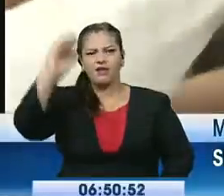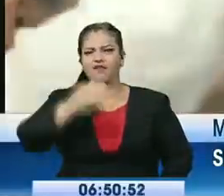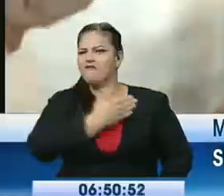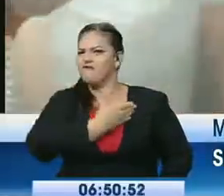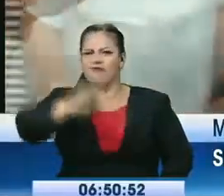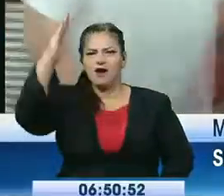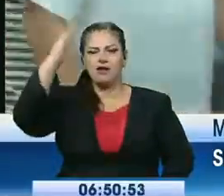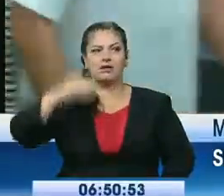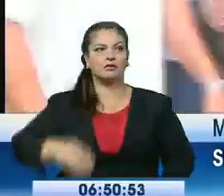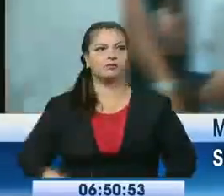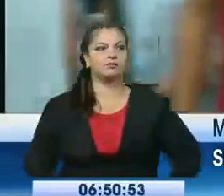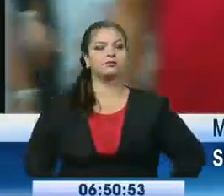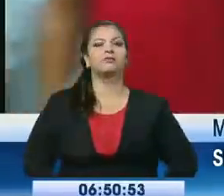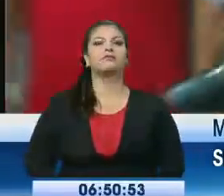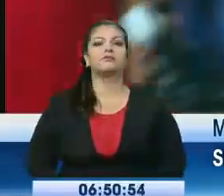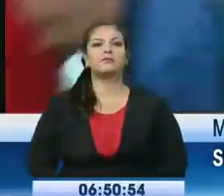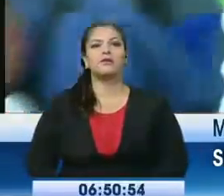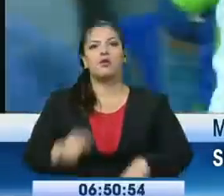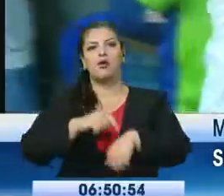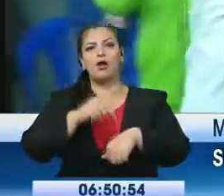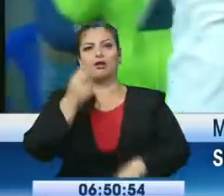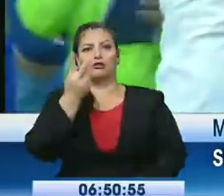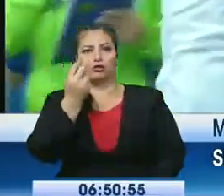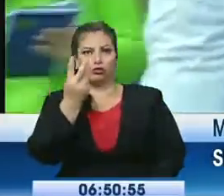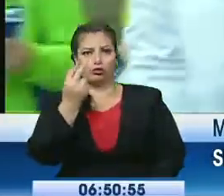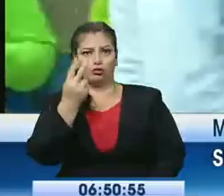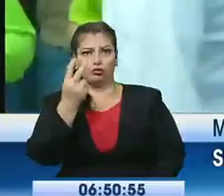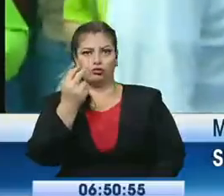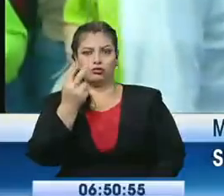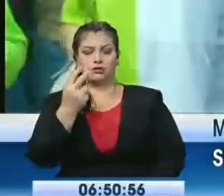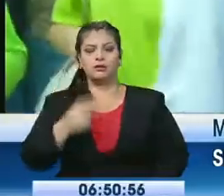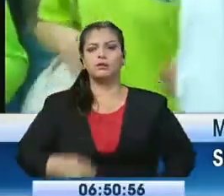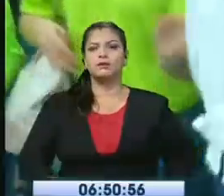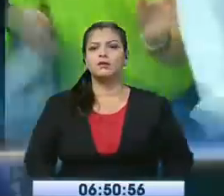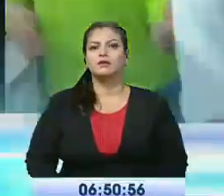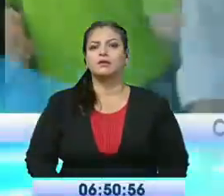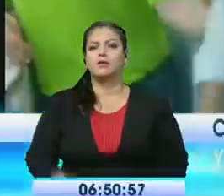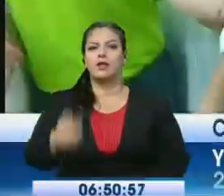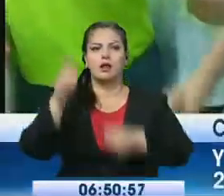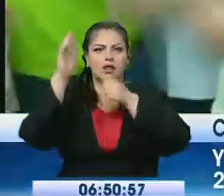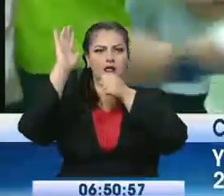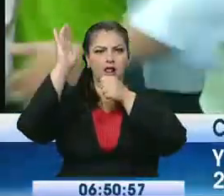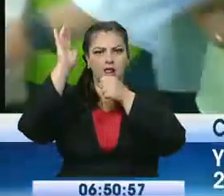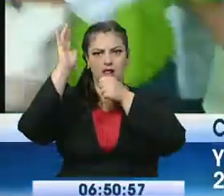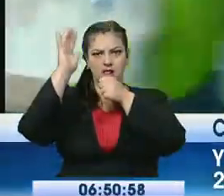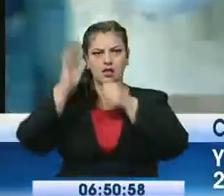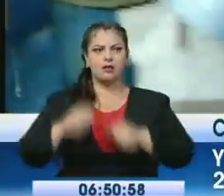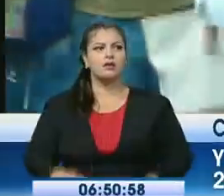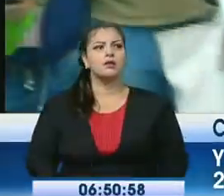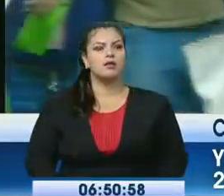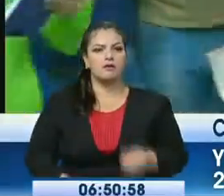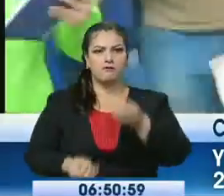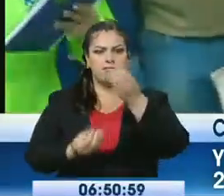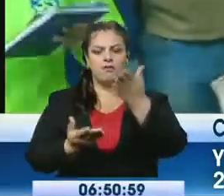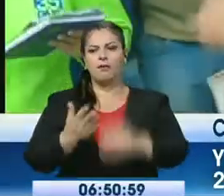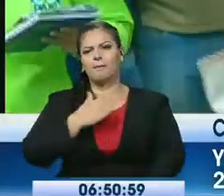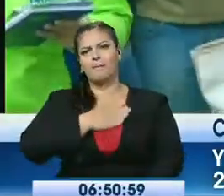Pasado el mediodía, el exmandatario habló con la prensa, a la que dijo lamentar en primer lugar la situación al interior de Alianza